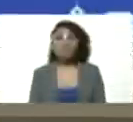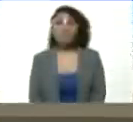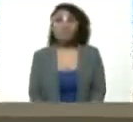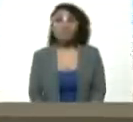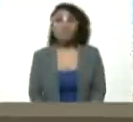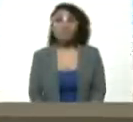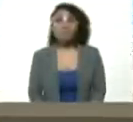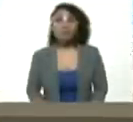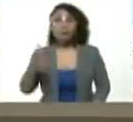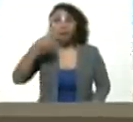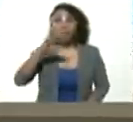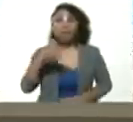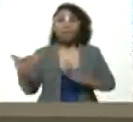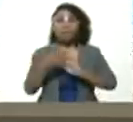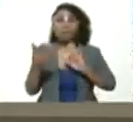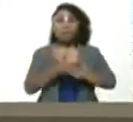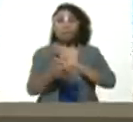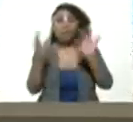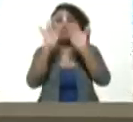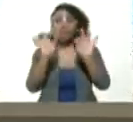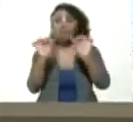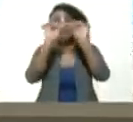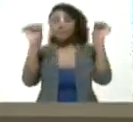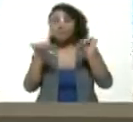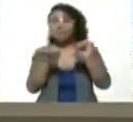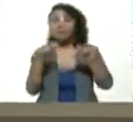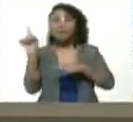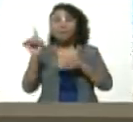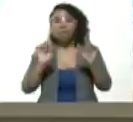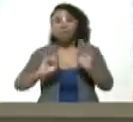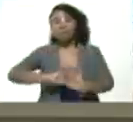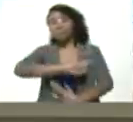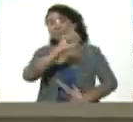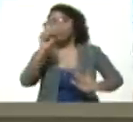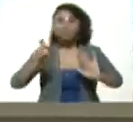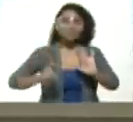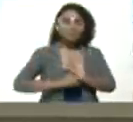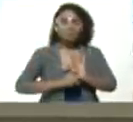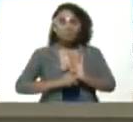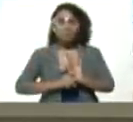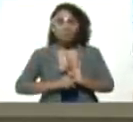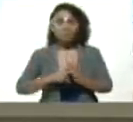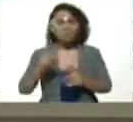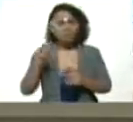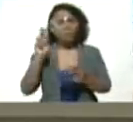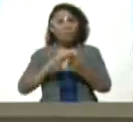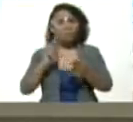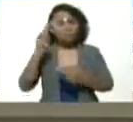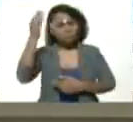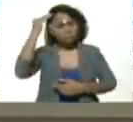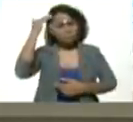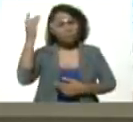civil de manera sistemática, de forma generalizada, con conocimiento del